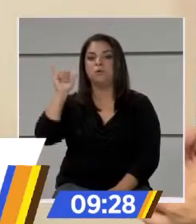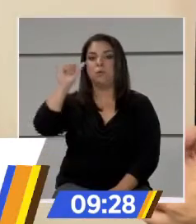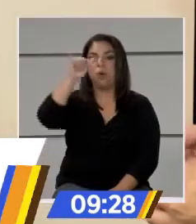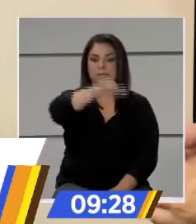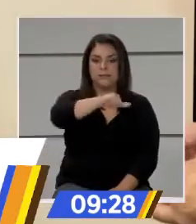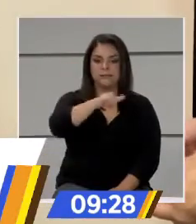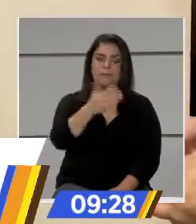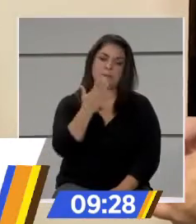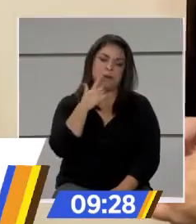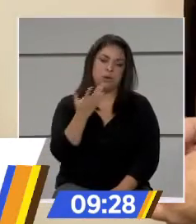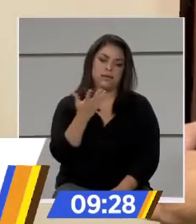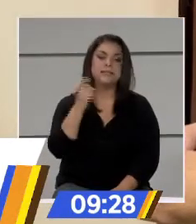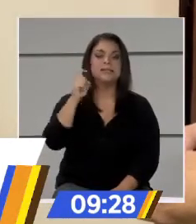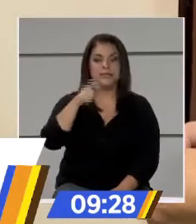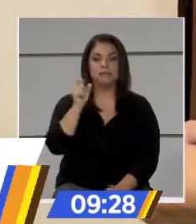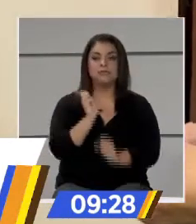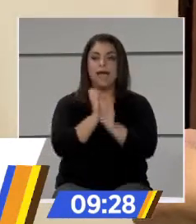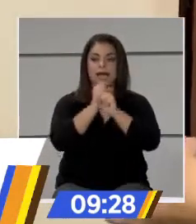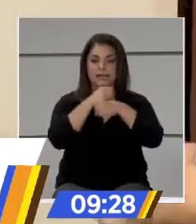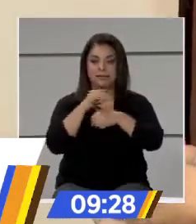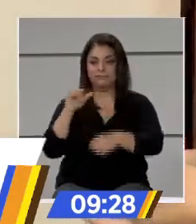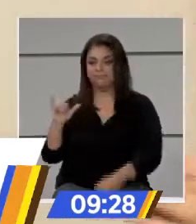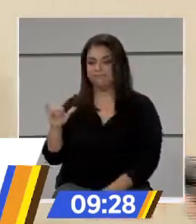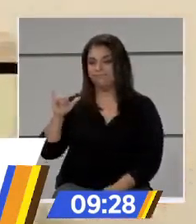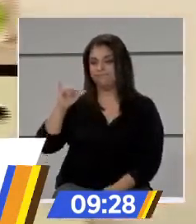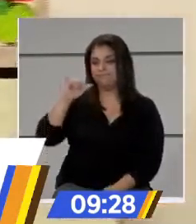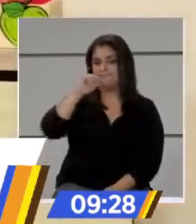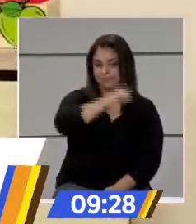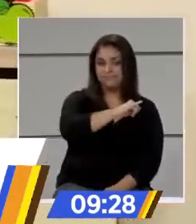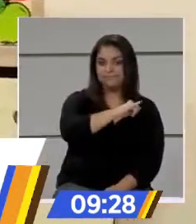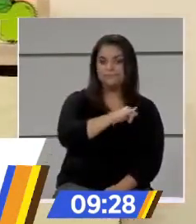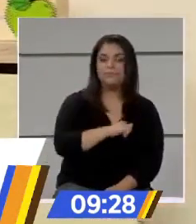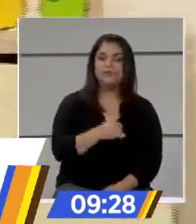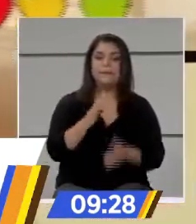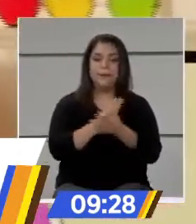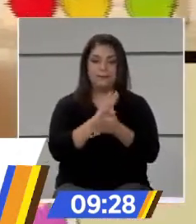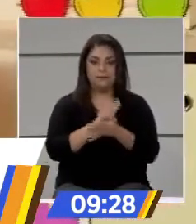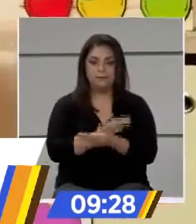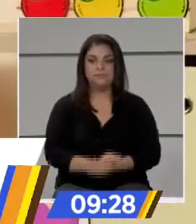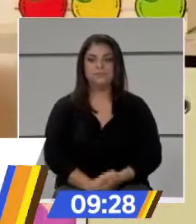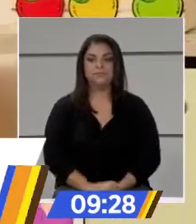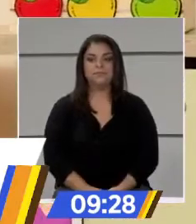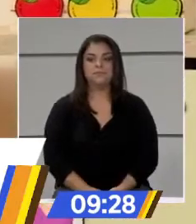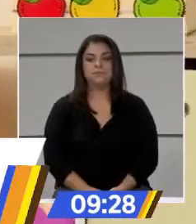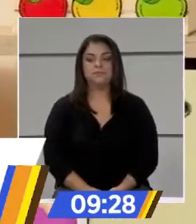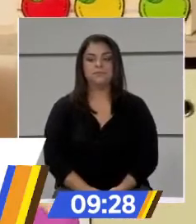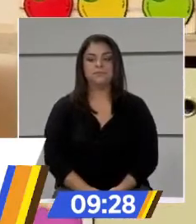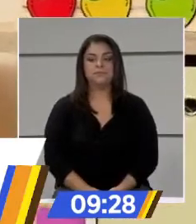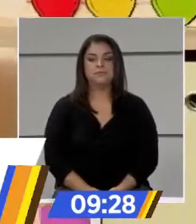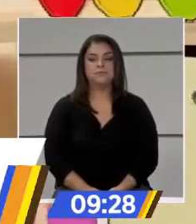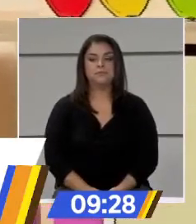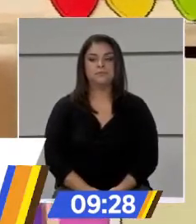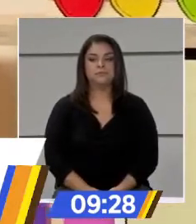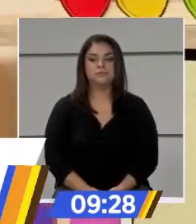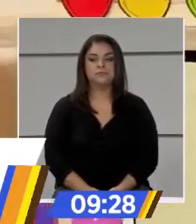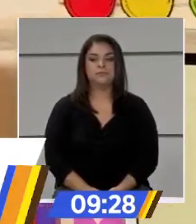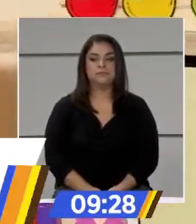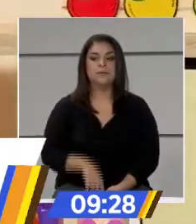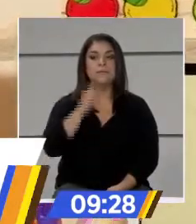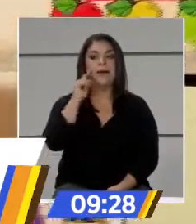de aviones necesitamos aviones. Ok. Entonces, y para esos aviones también vamos